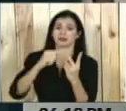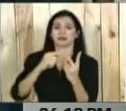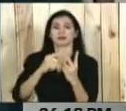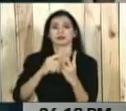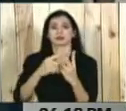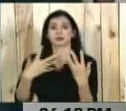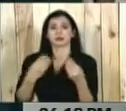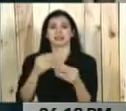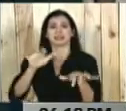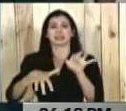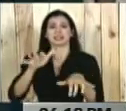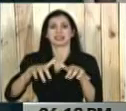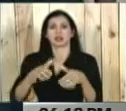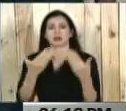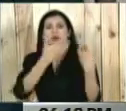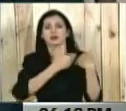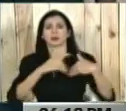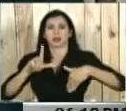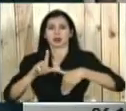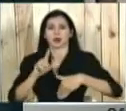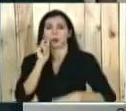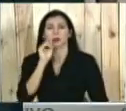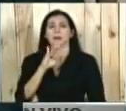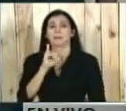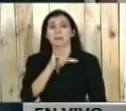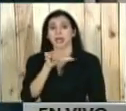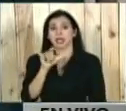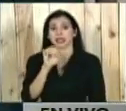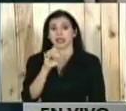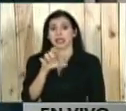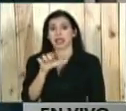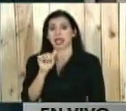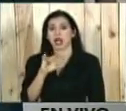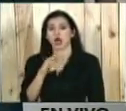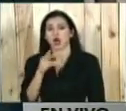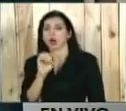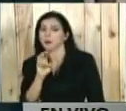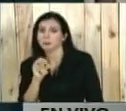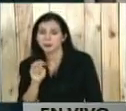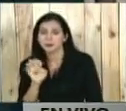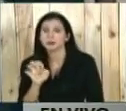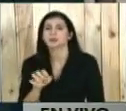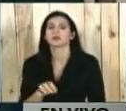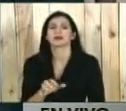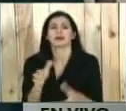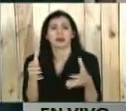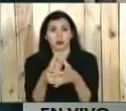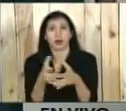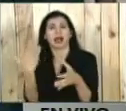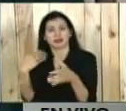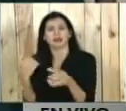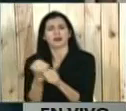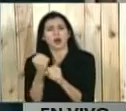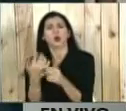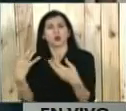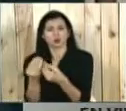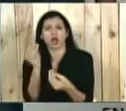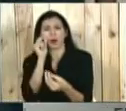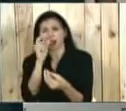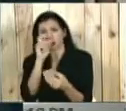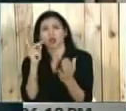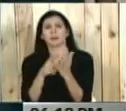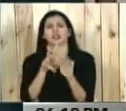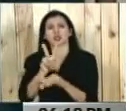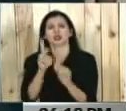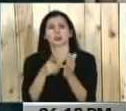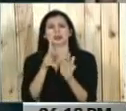Home. Bill de la Home formó parte del grupo Boston, del cual formé parte yo cuando era diputado en el año